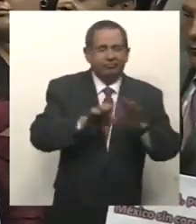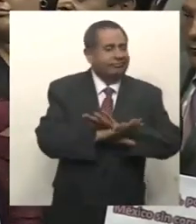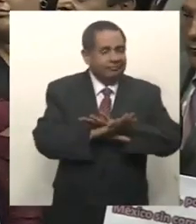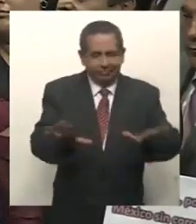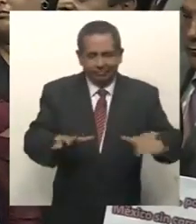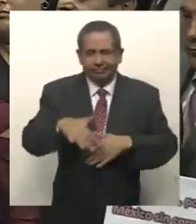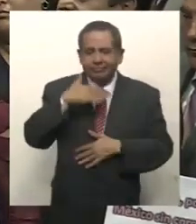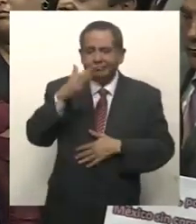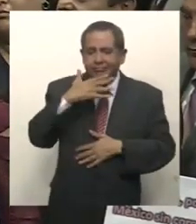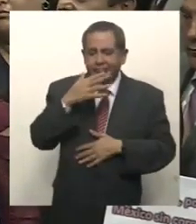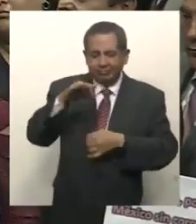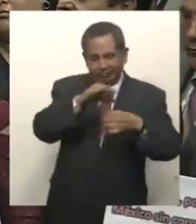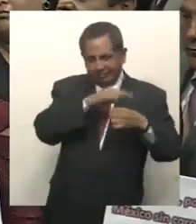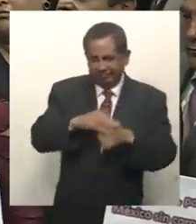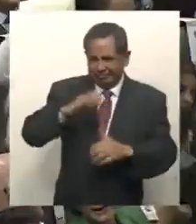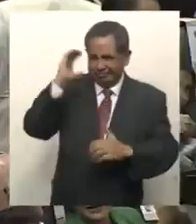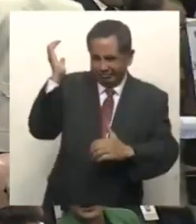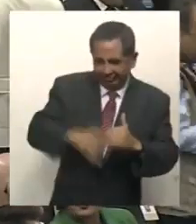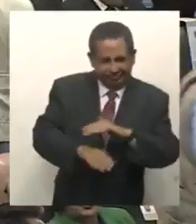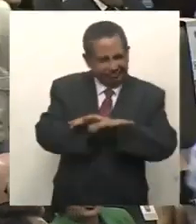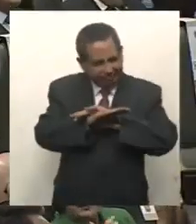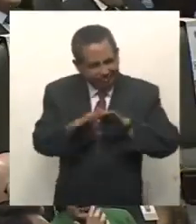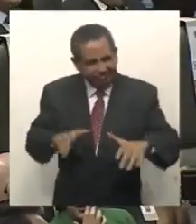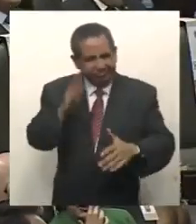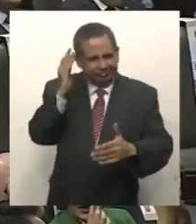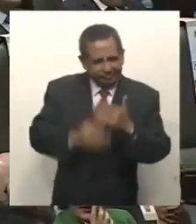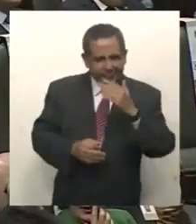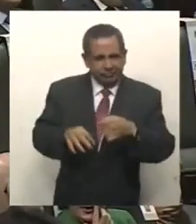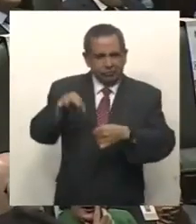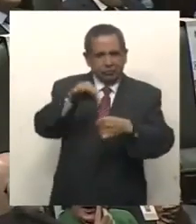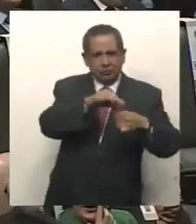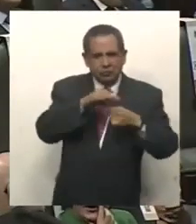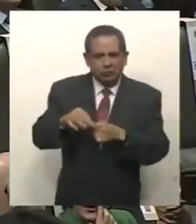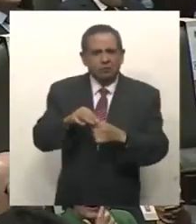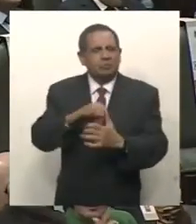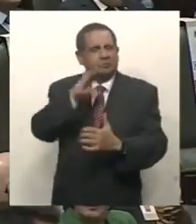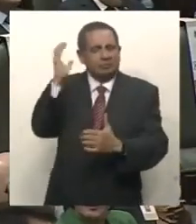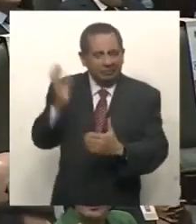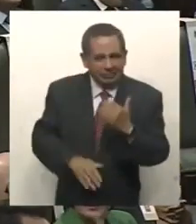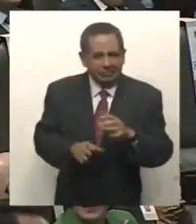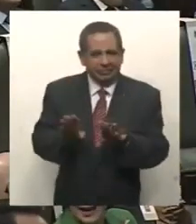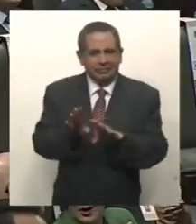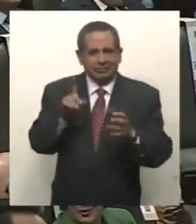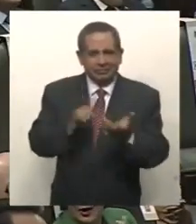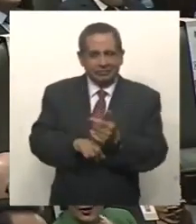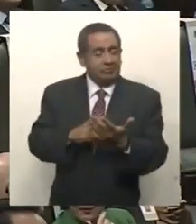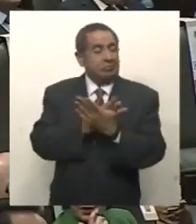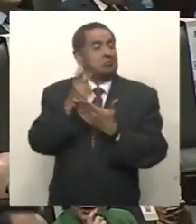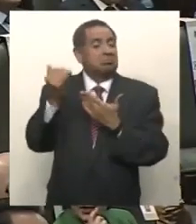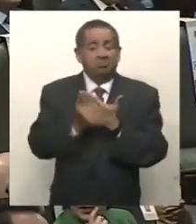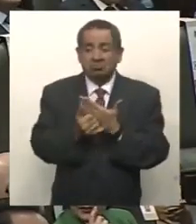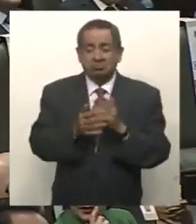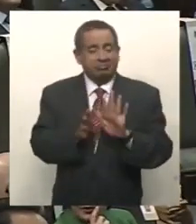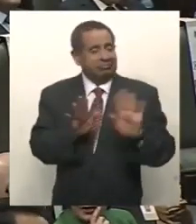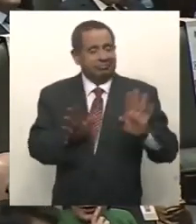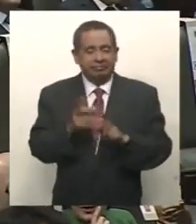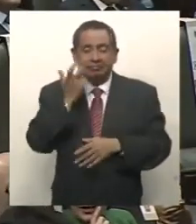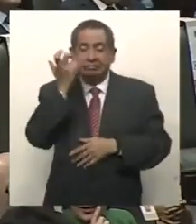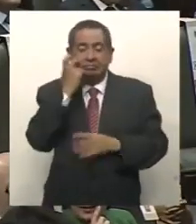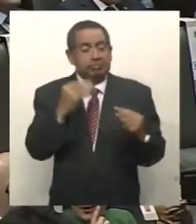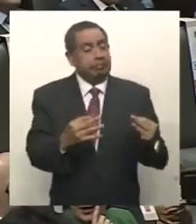fraude electoral, acabó la compra del voto, se terminó con los programas públicos